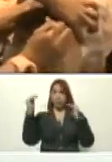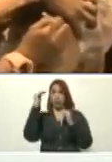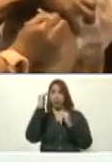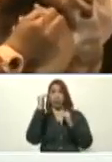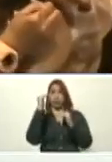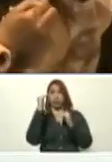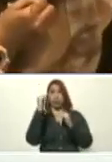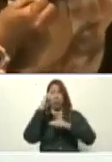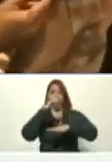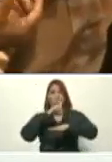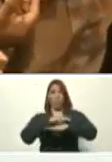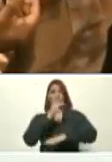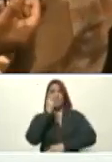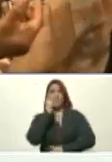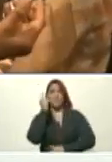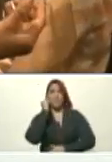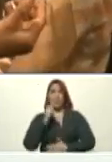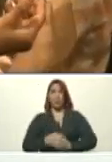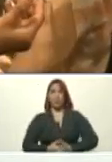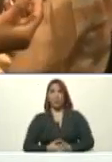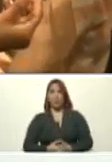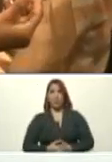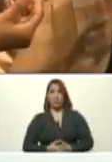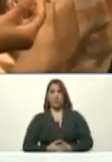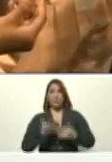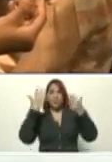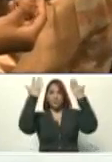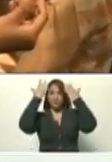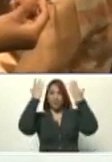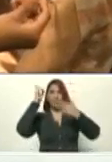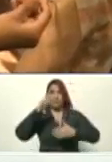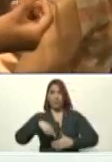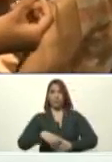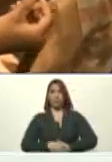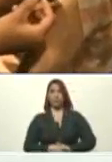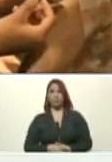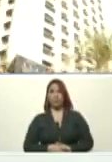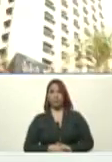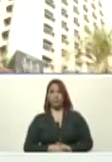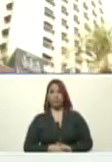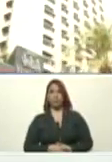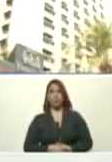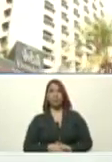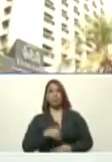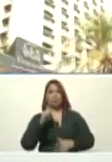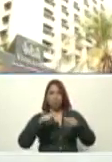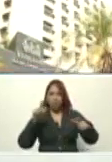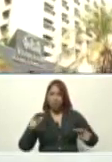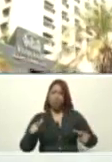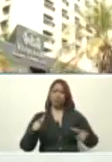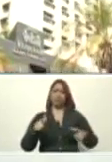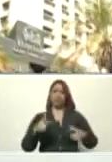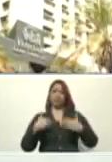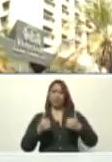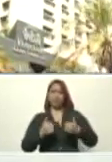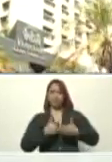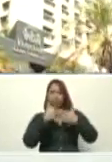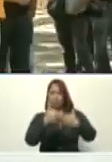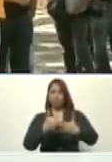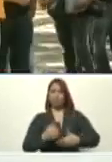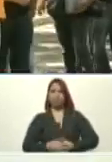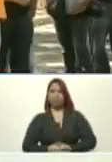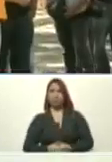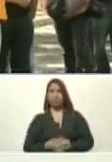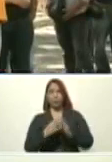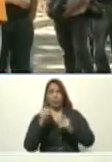de los médicos, las médicas, los enfermeros, las enfermeras, los paramédicos, las paramédicas,